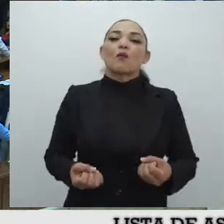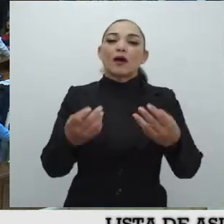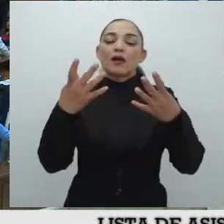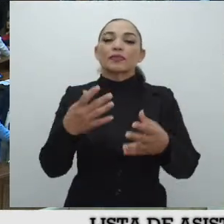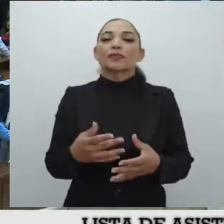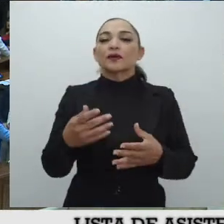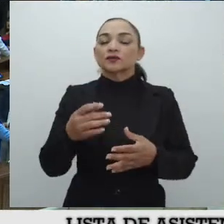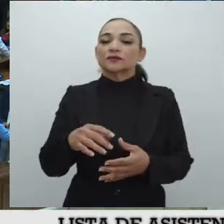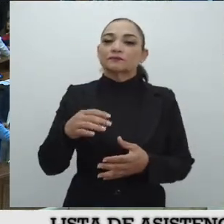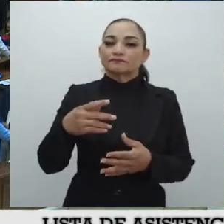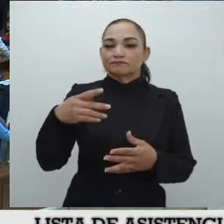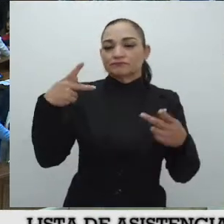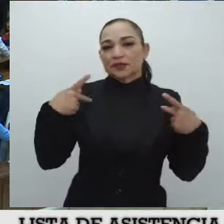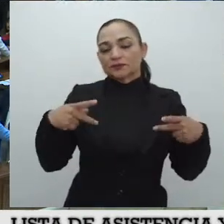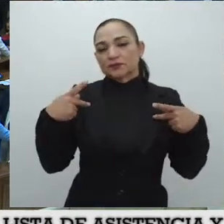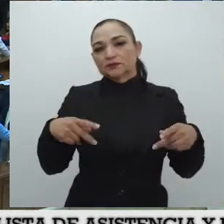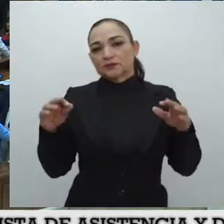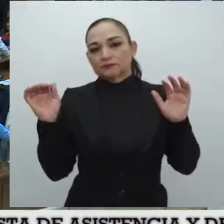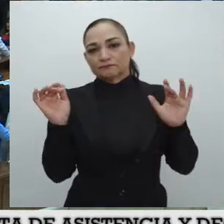diputada secretaria.